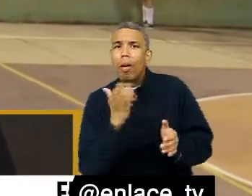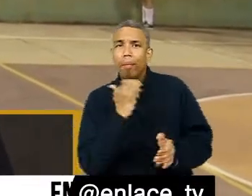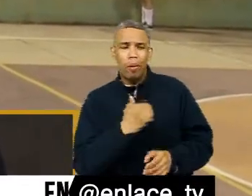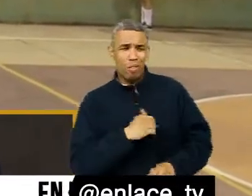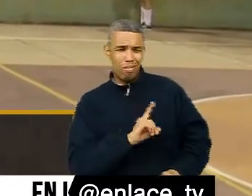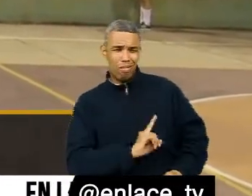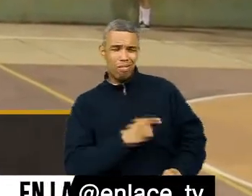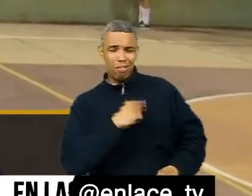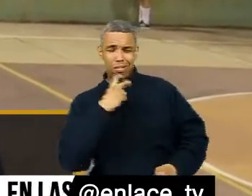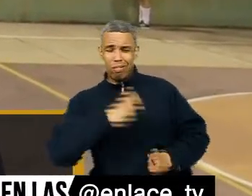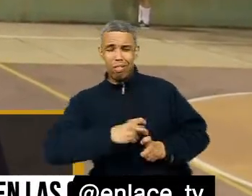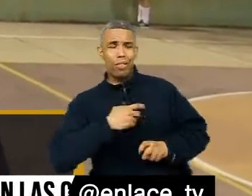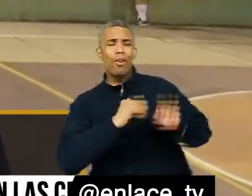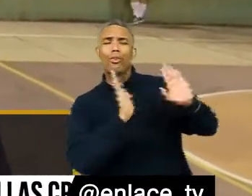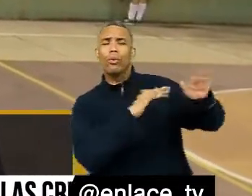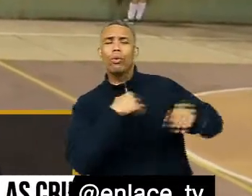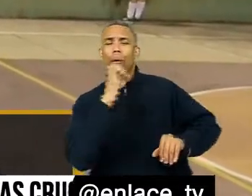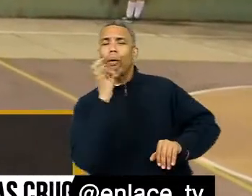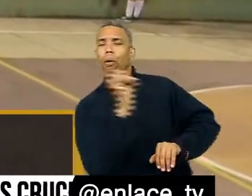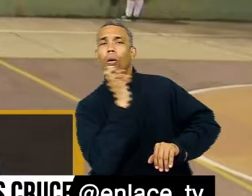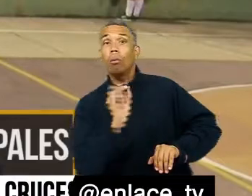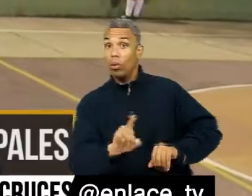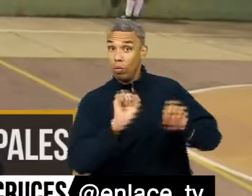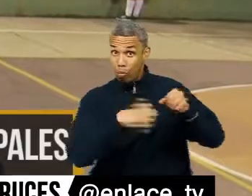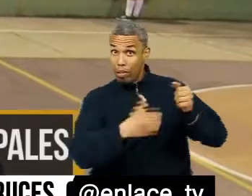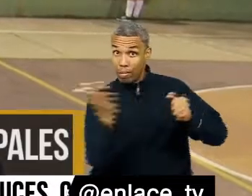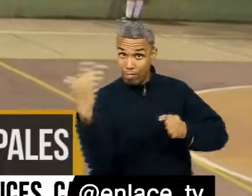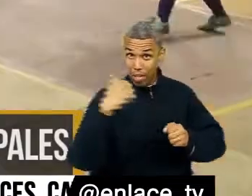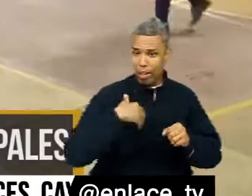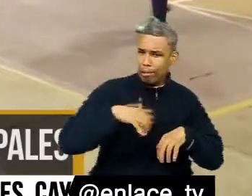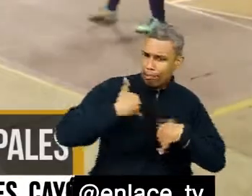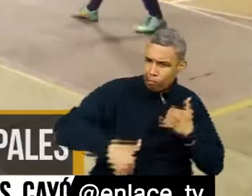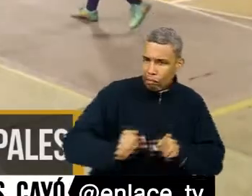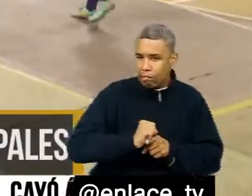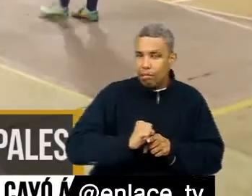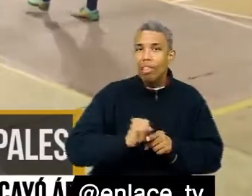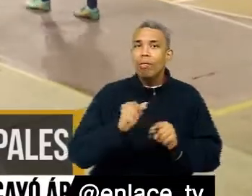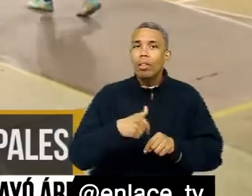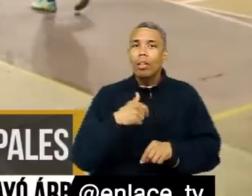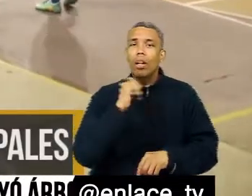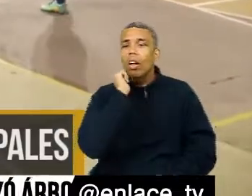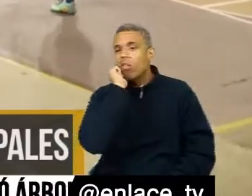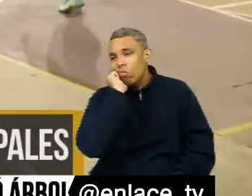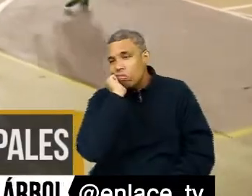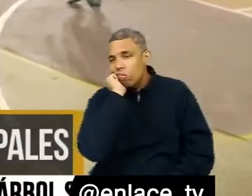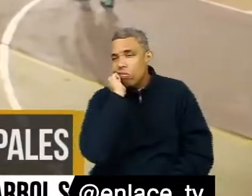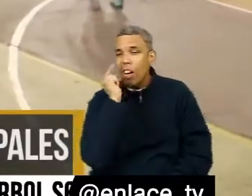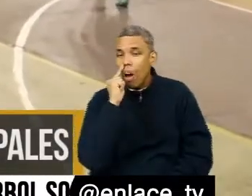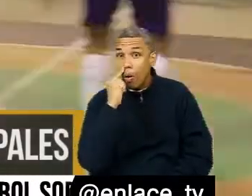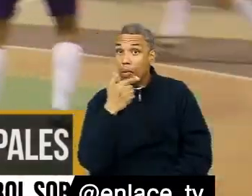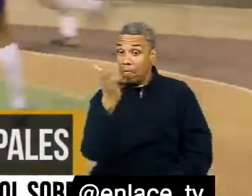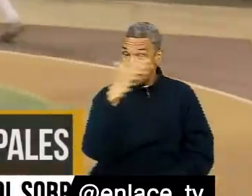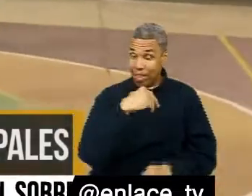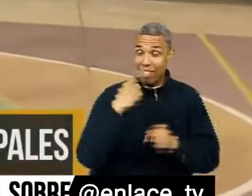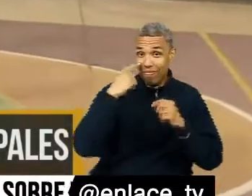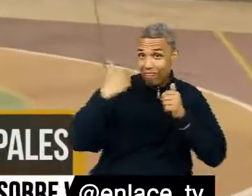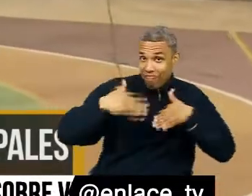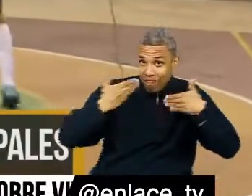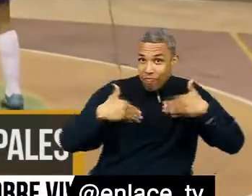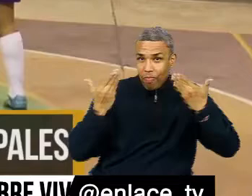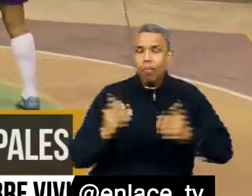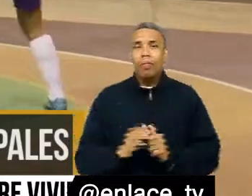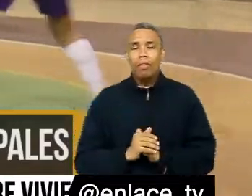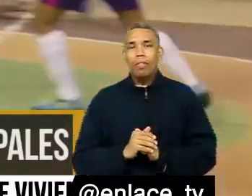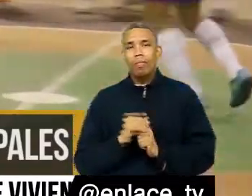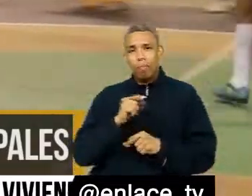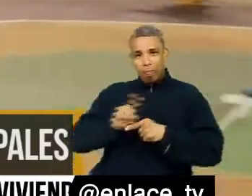que se recreen, para que no estén en sus casas, para que se diviertan, para que pasen un rato agradable. La disciplina de minifútbol en las Olimpiadas Municipales la